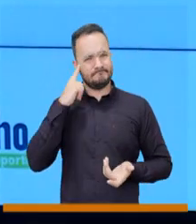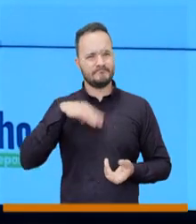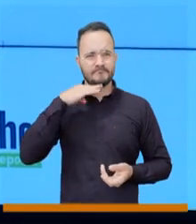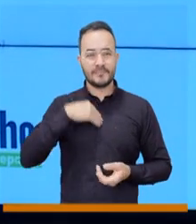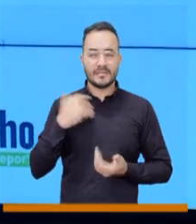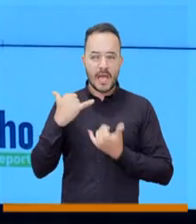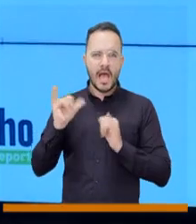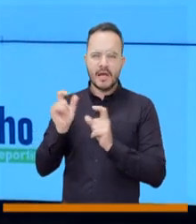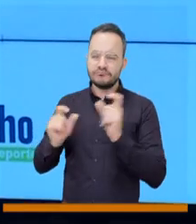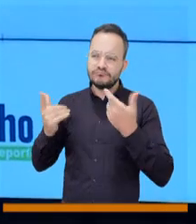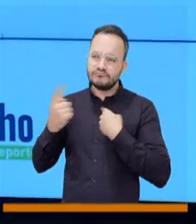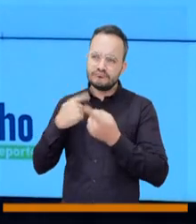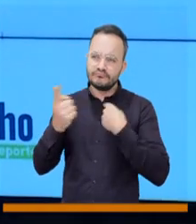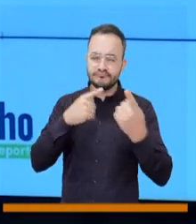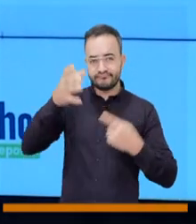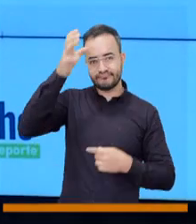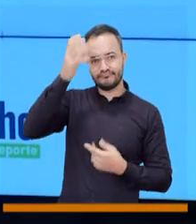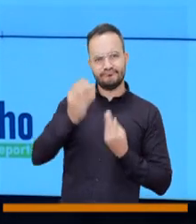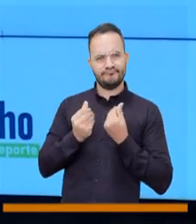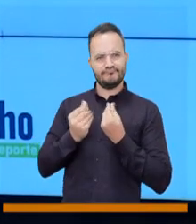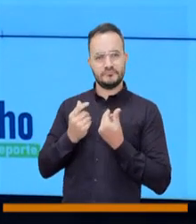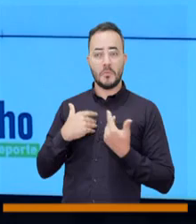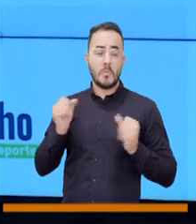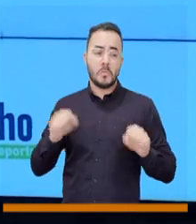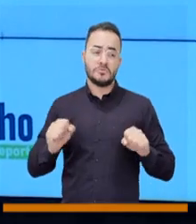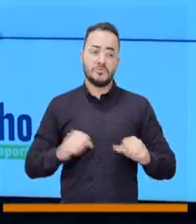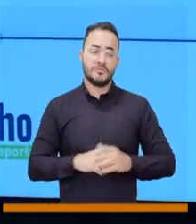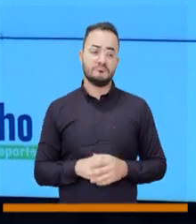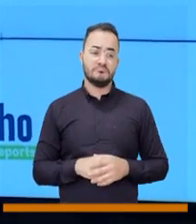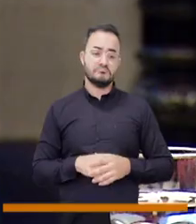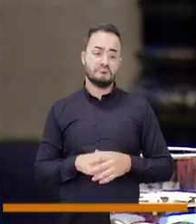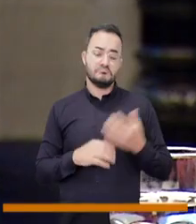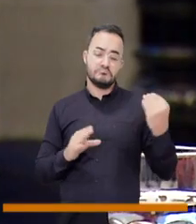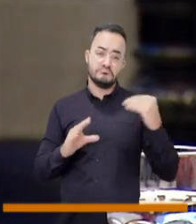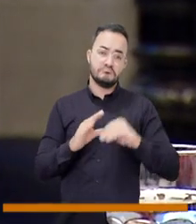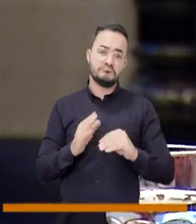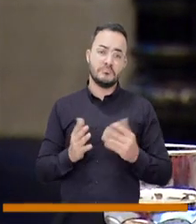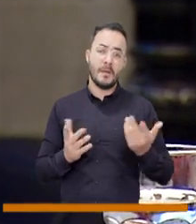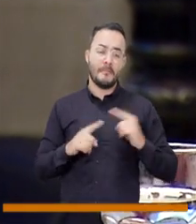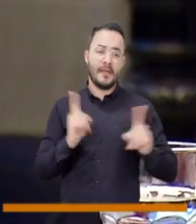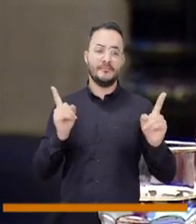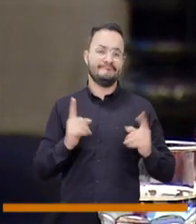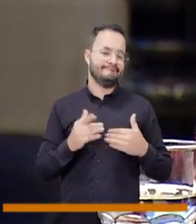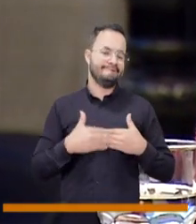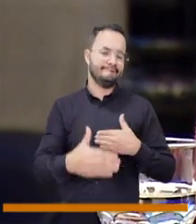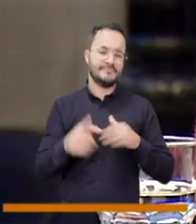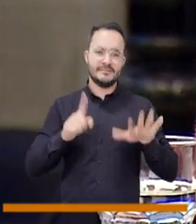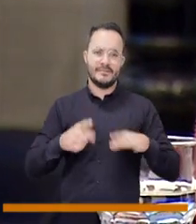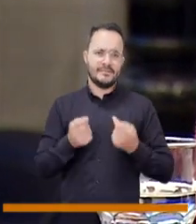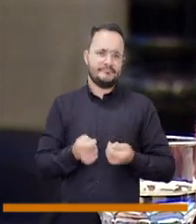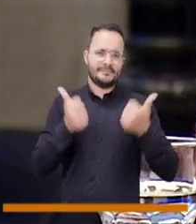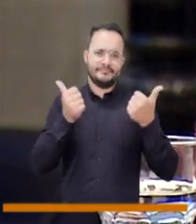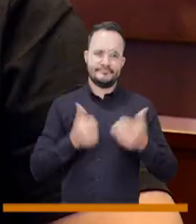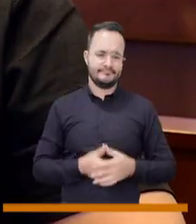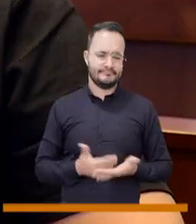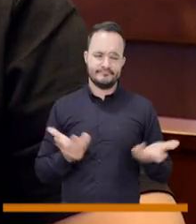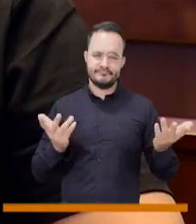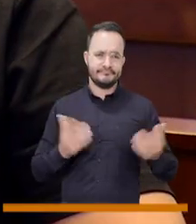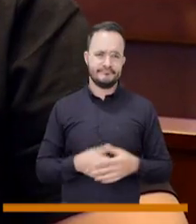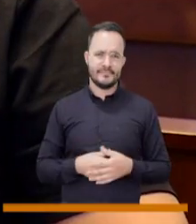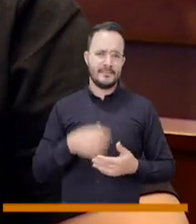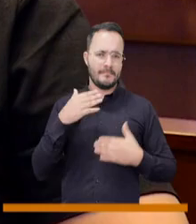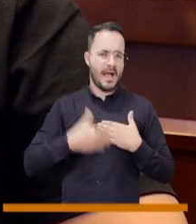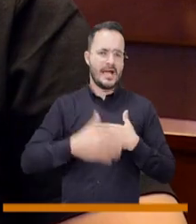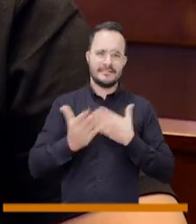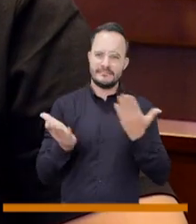con personas expertas en finanzas, dicen que se puede capitalizar, pero que en 6 meses a más tardar otra vez están pidiendo capitalización. Va a ser una especie de barril sin